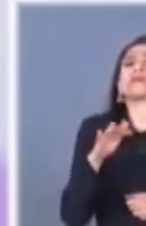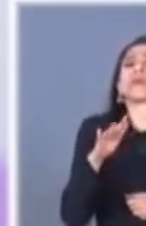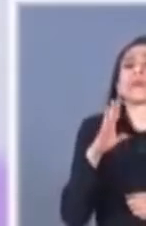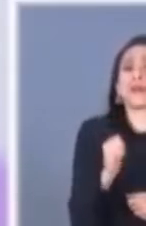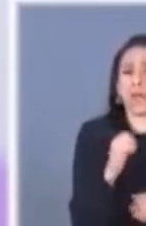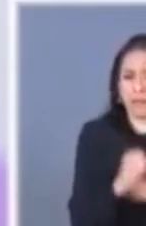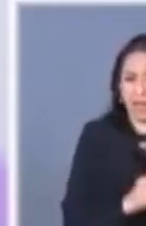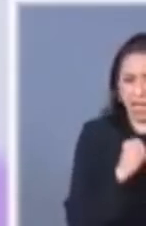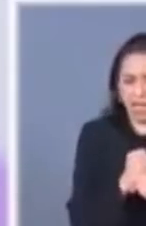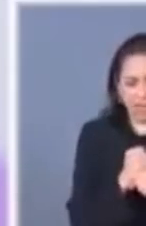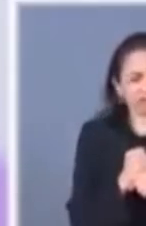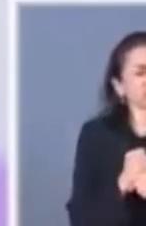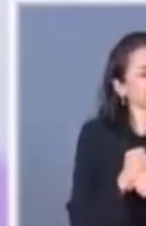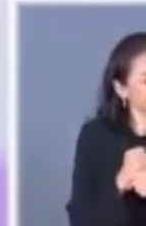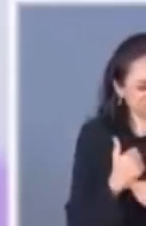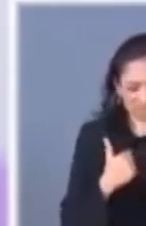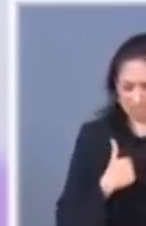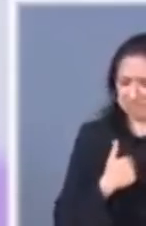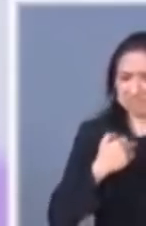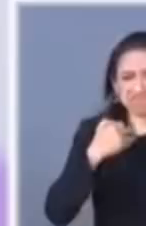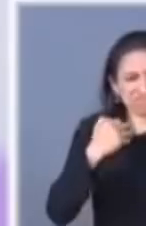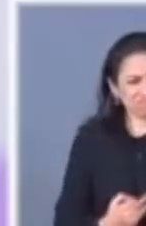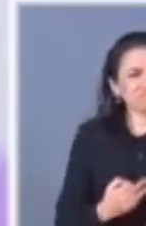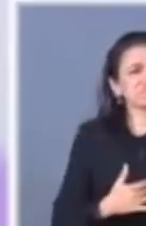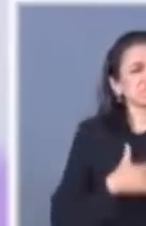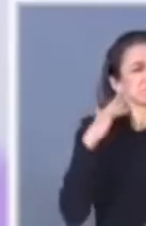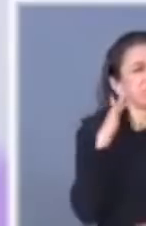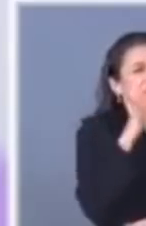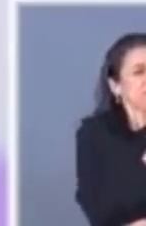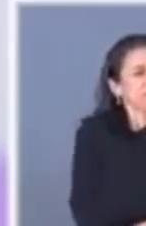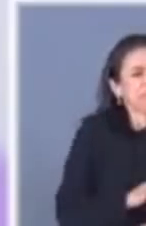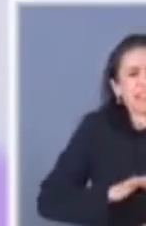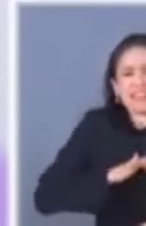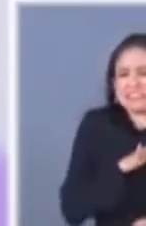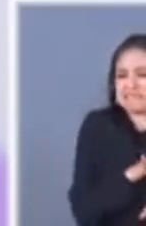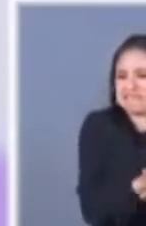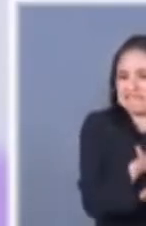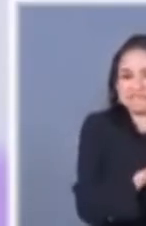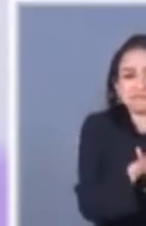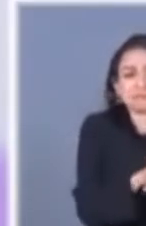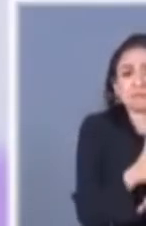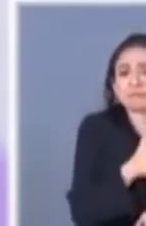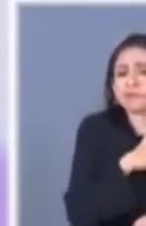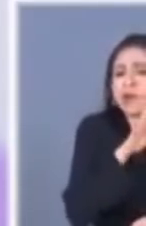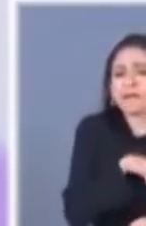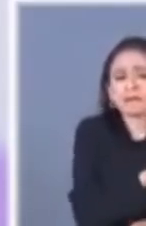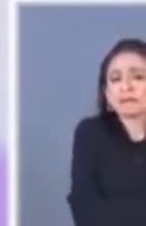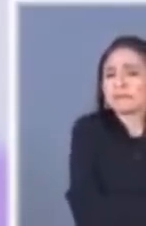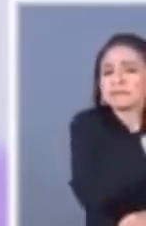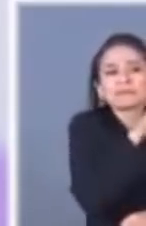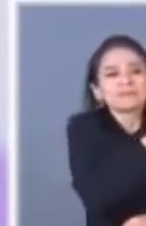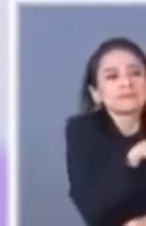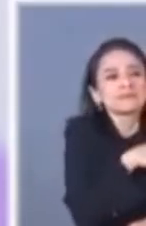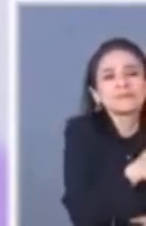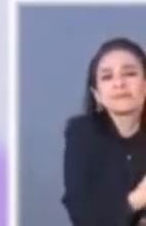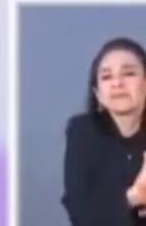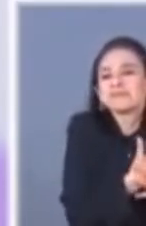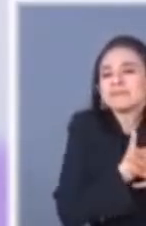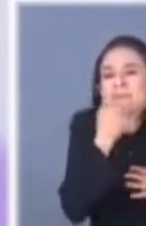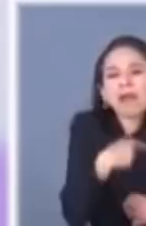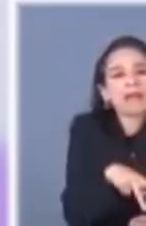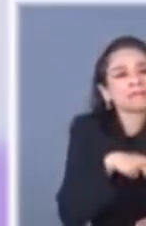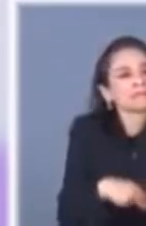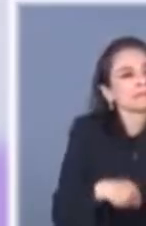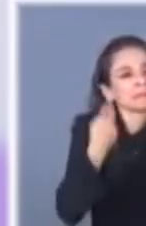declaro plenamente feliz. Encontré el amor de mi vida con la pareja de mi